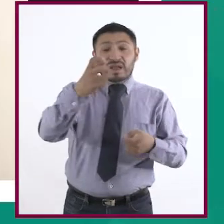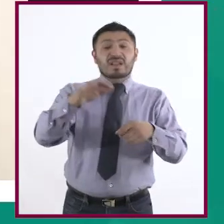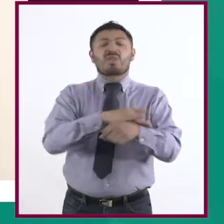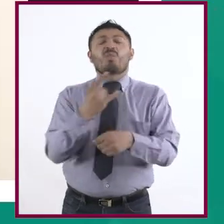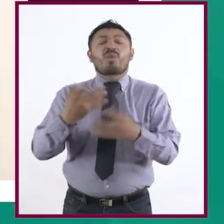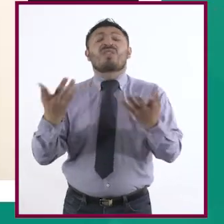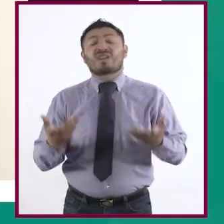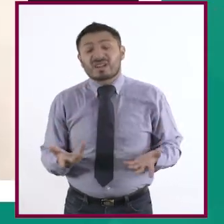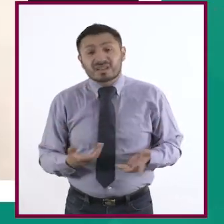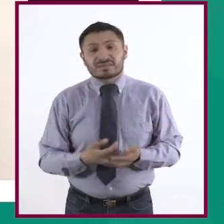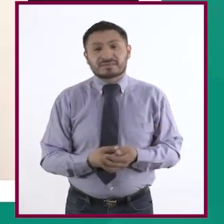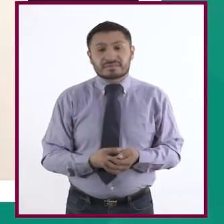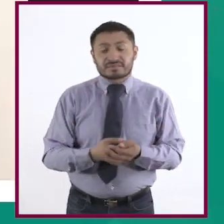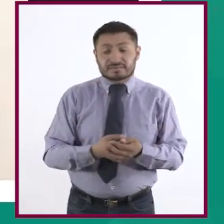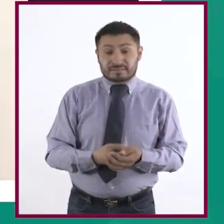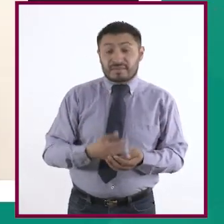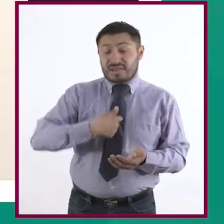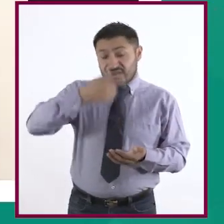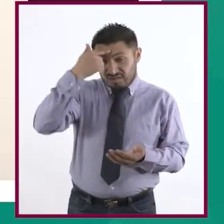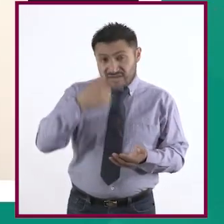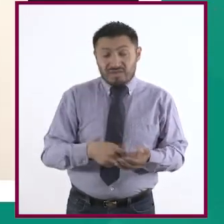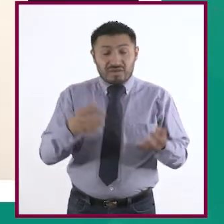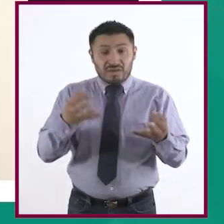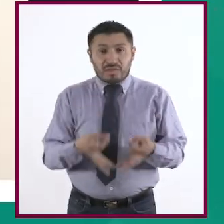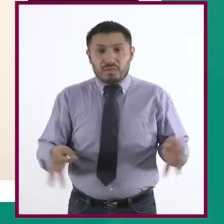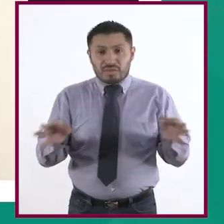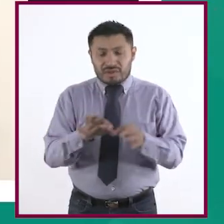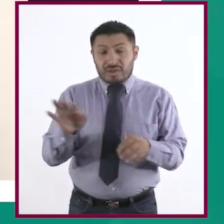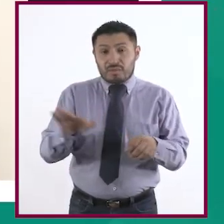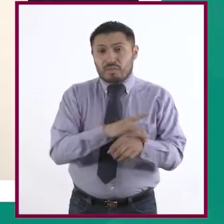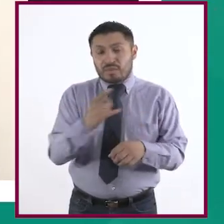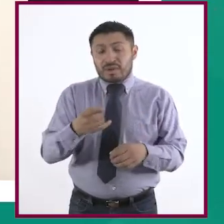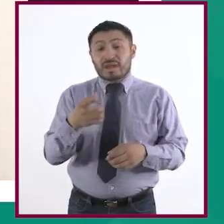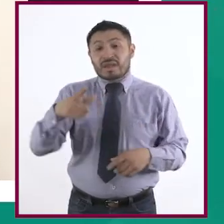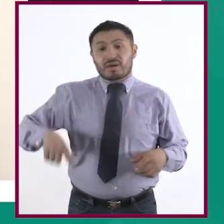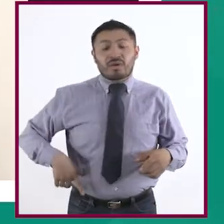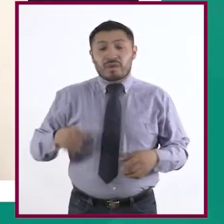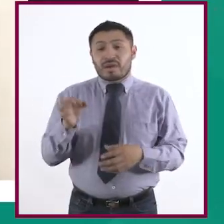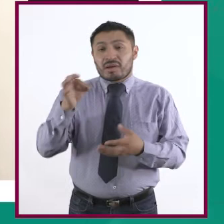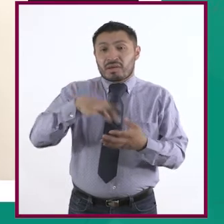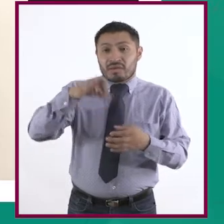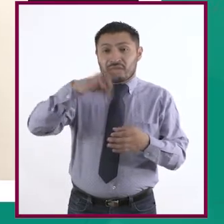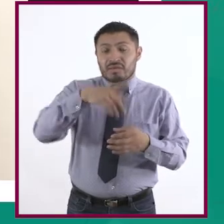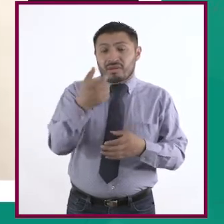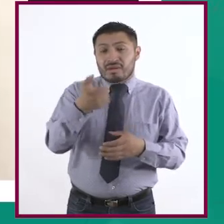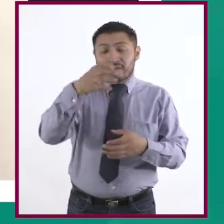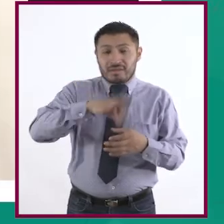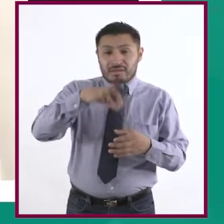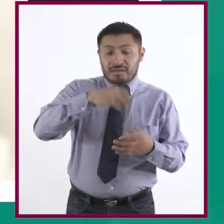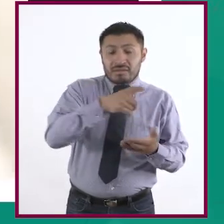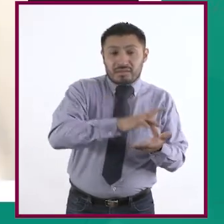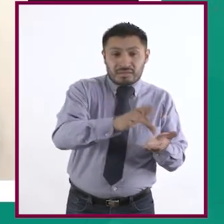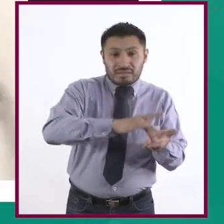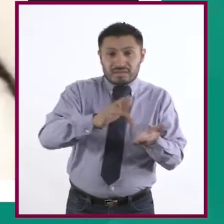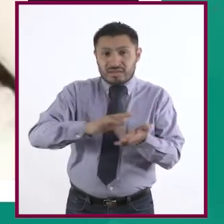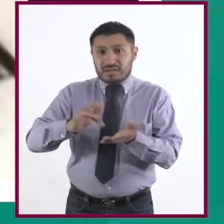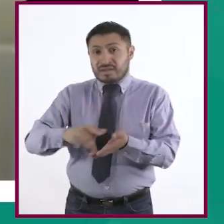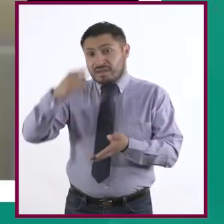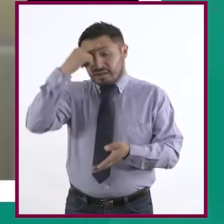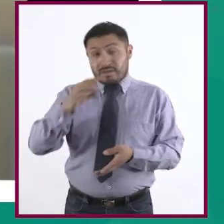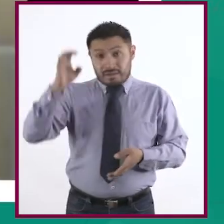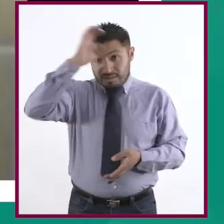el gobierno los apoya de cierta forma, invirtiendo recursos para que los científicos puedan continuar haciendo su